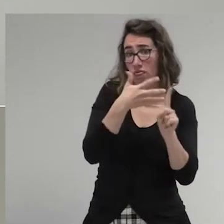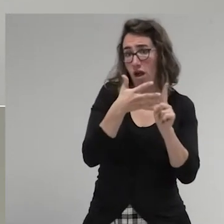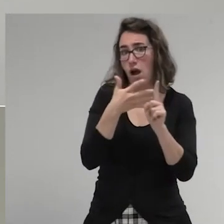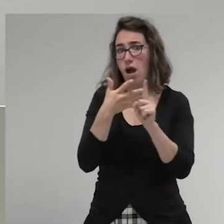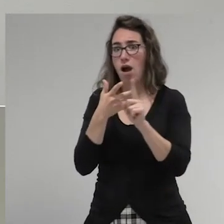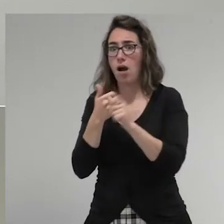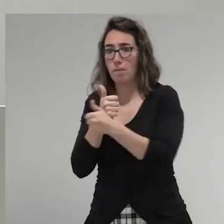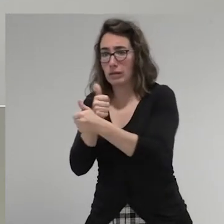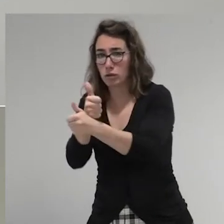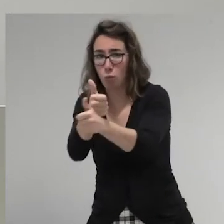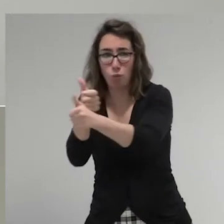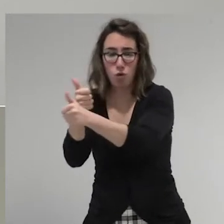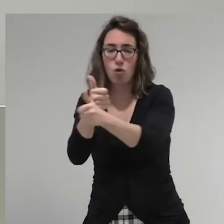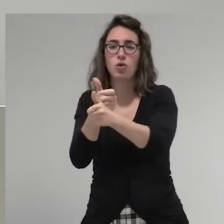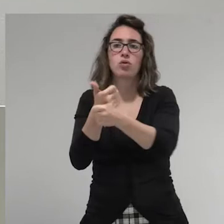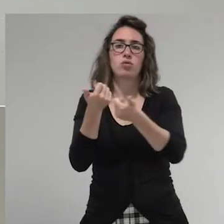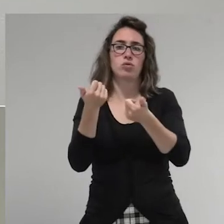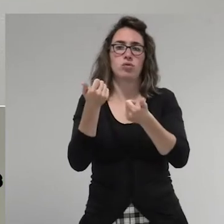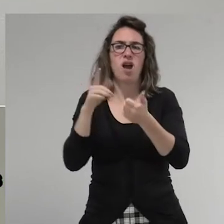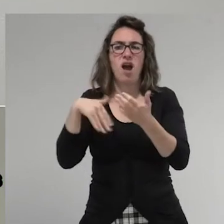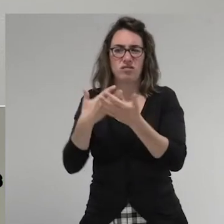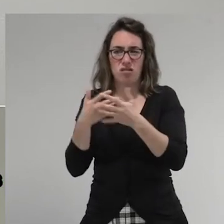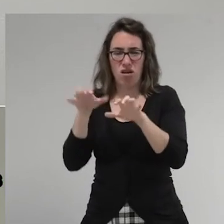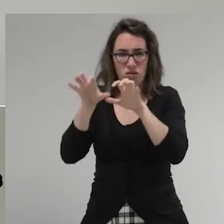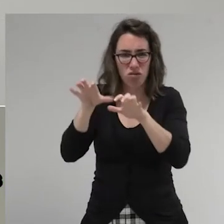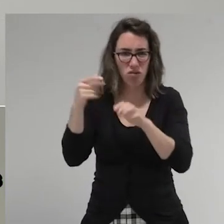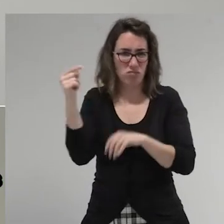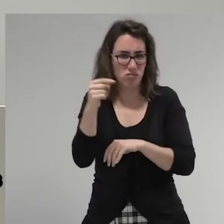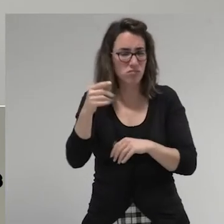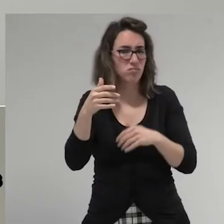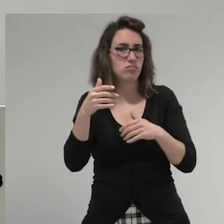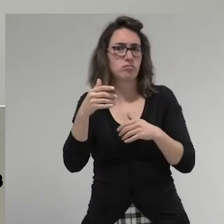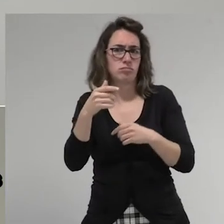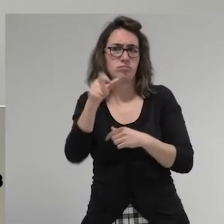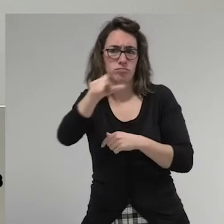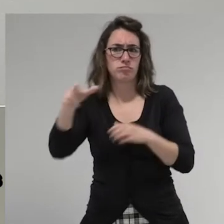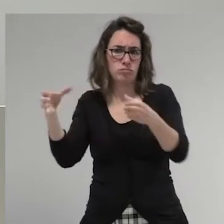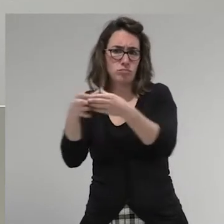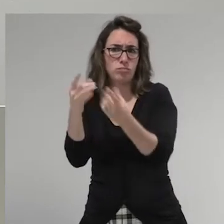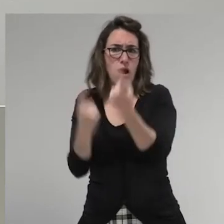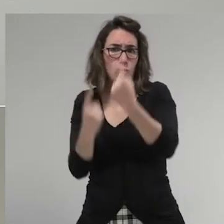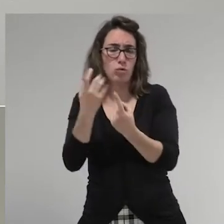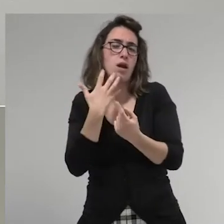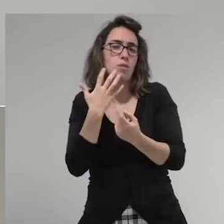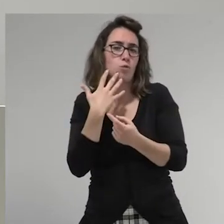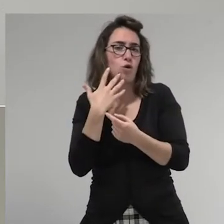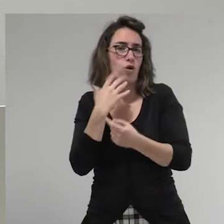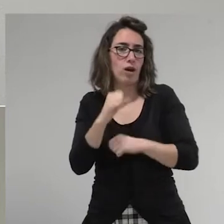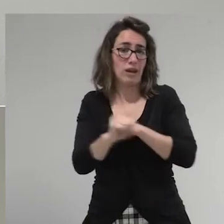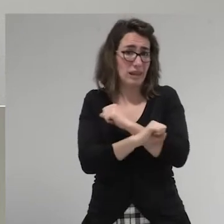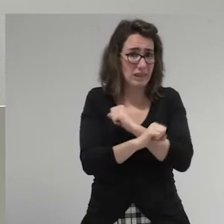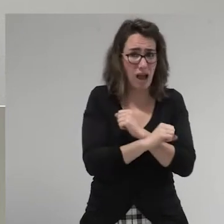persecución y vejación que tienen determinadas poblaciones en el Estado español, como es la gitana